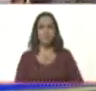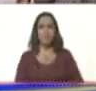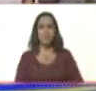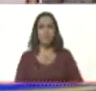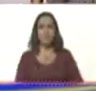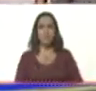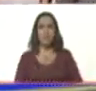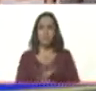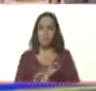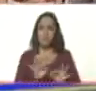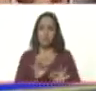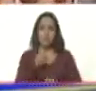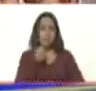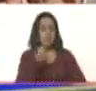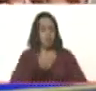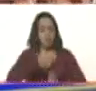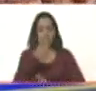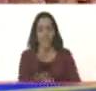Más nada, no digo más nada.